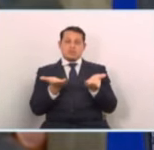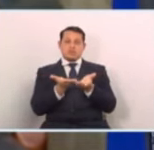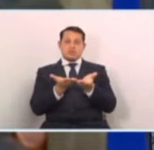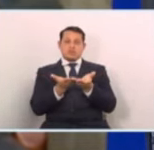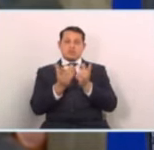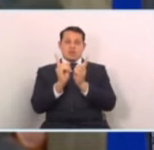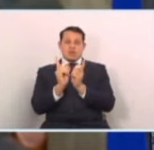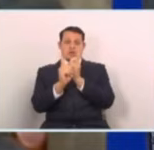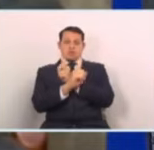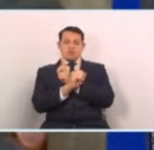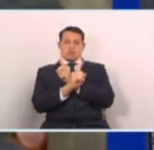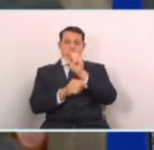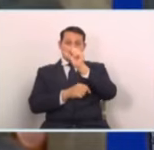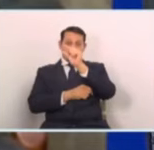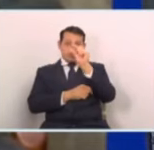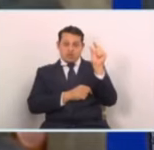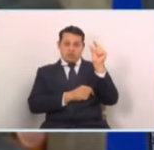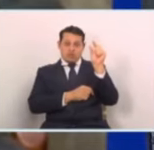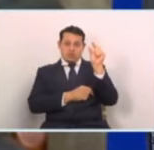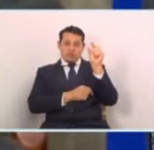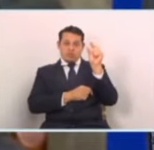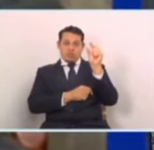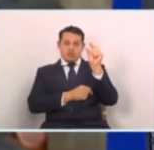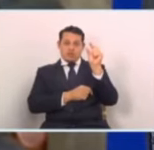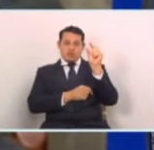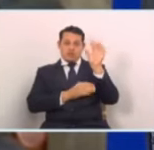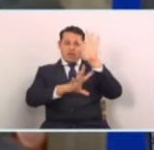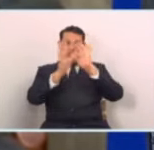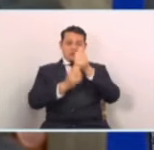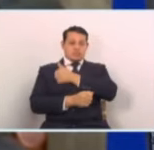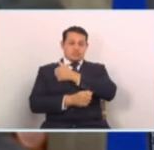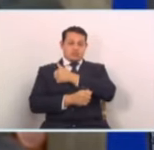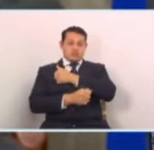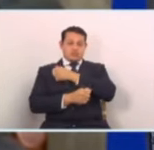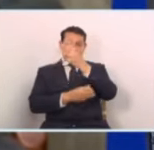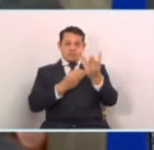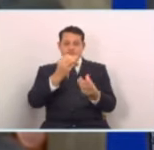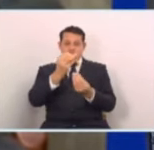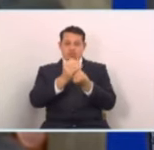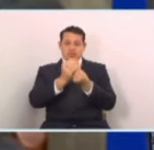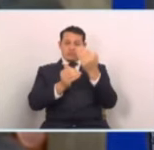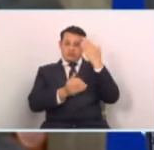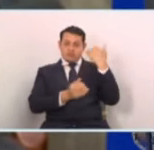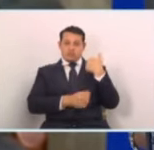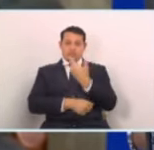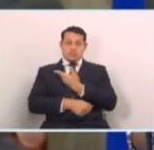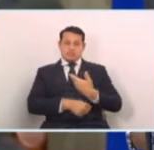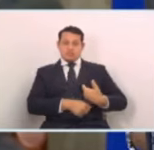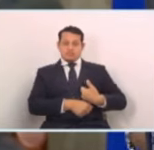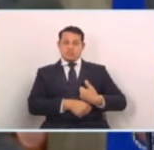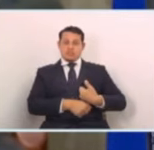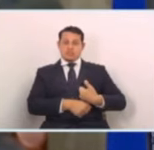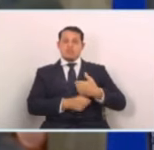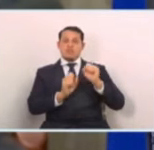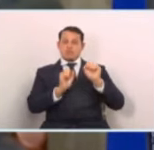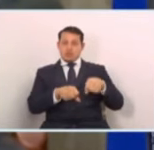hacer es un cambio de nombre y de unas cuantas atribuciones más para que la presidenta